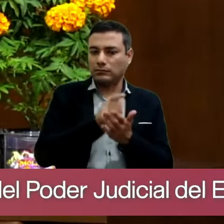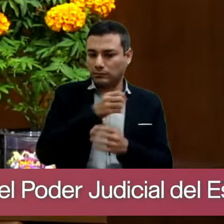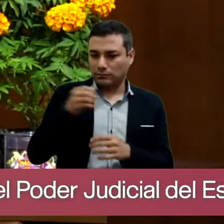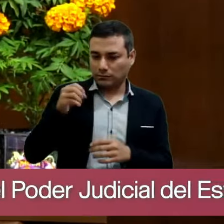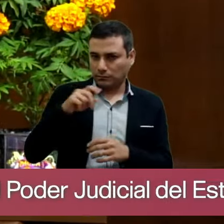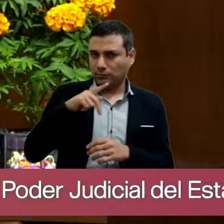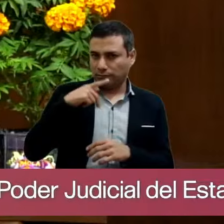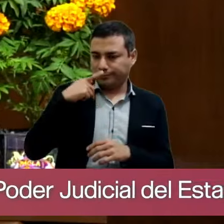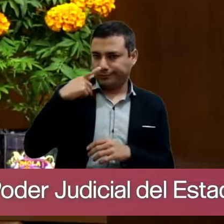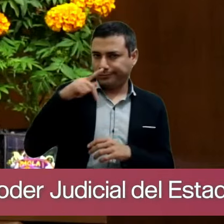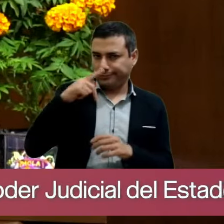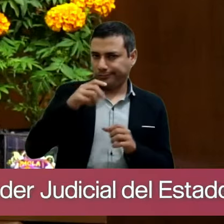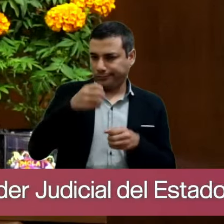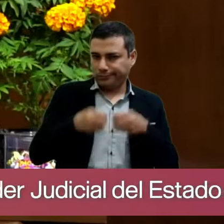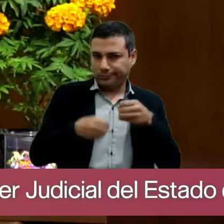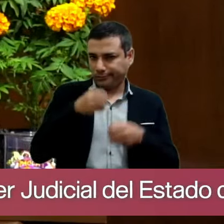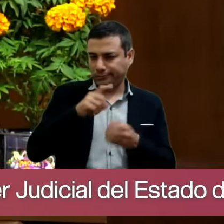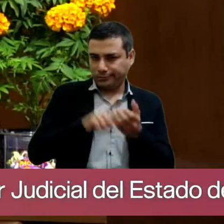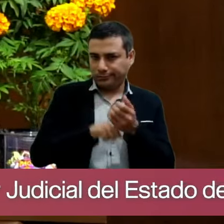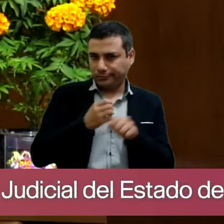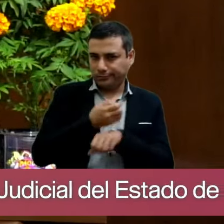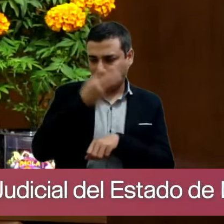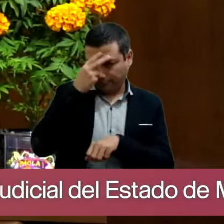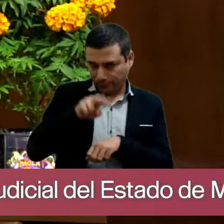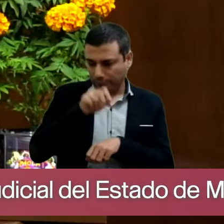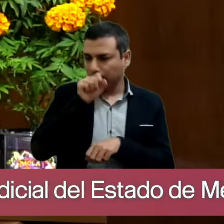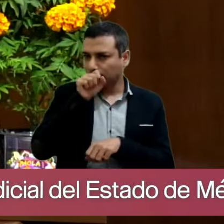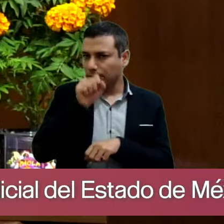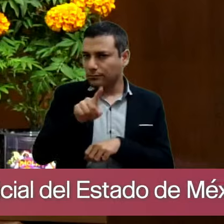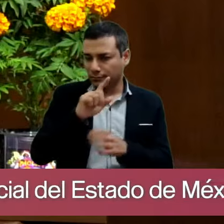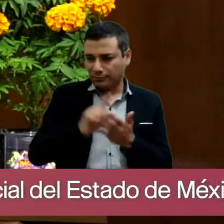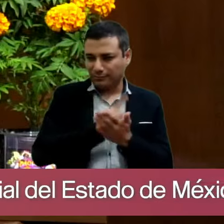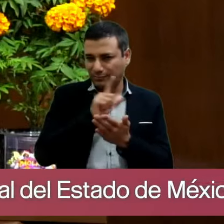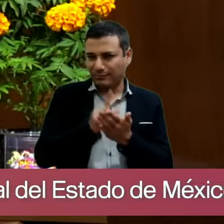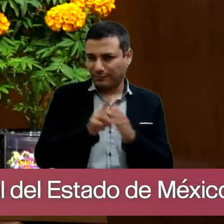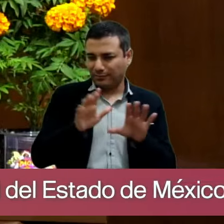Poder Judicial del Estado de México, así como la reforma